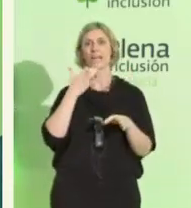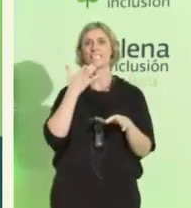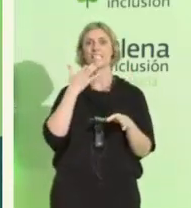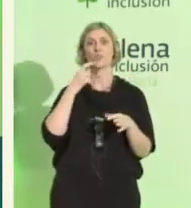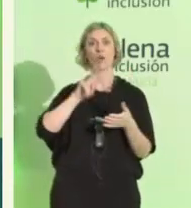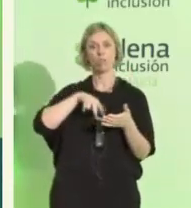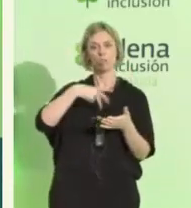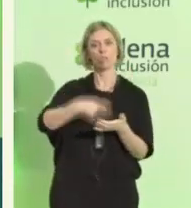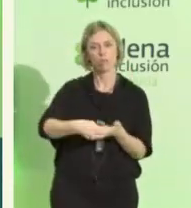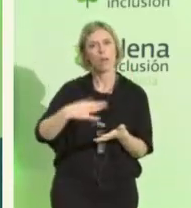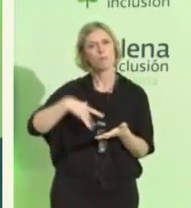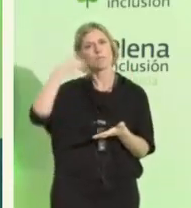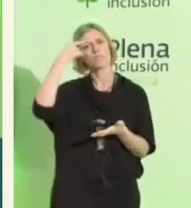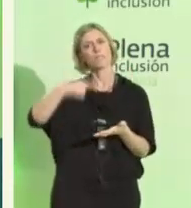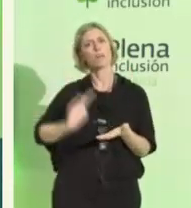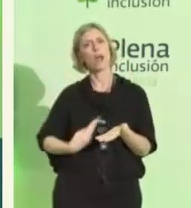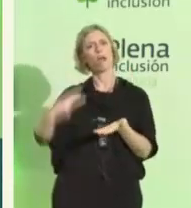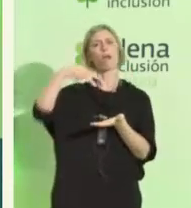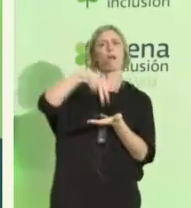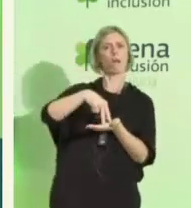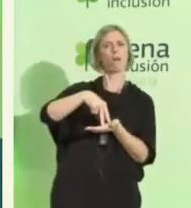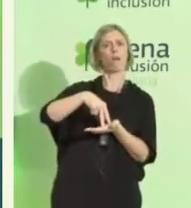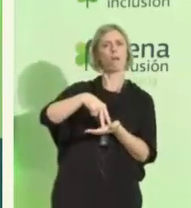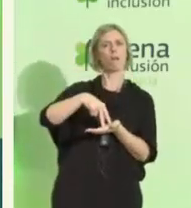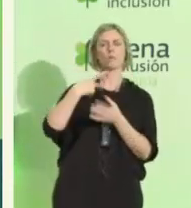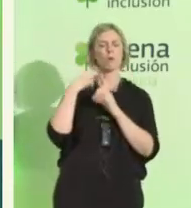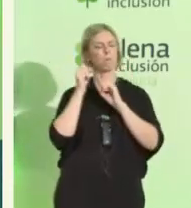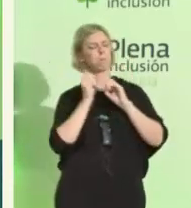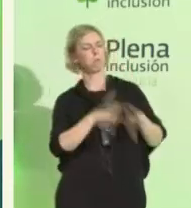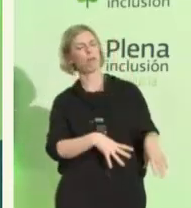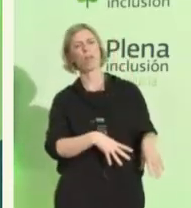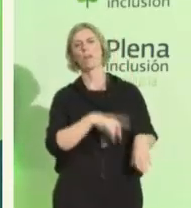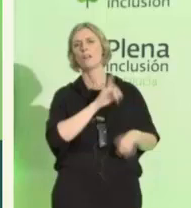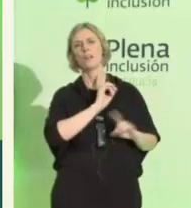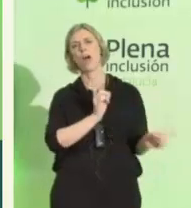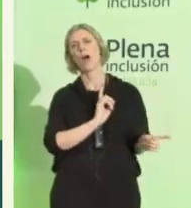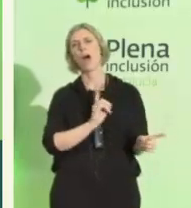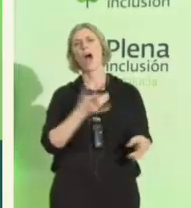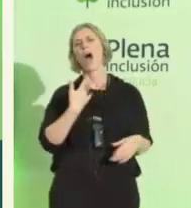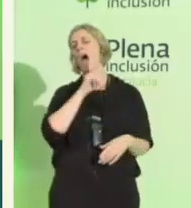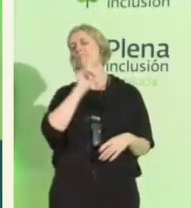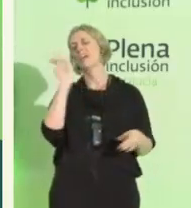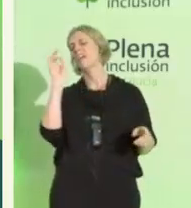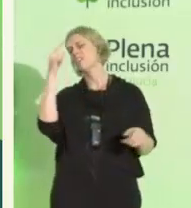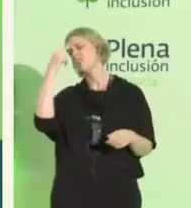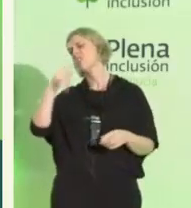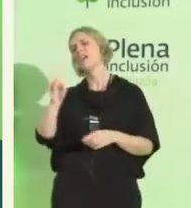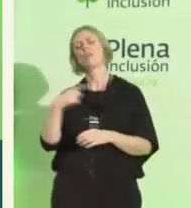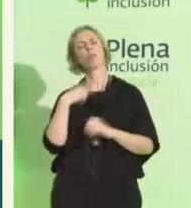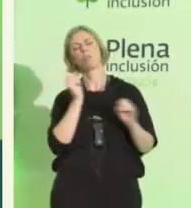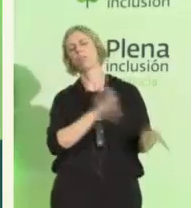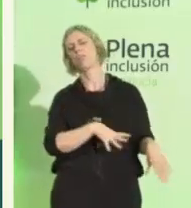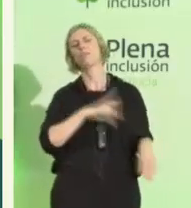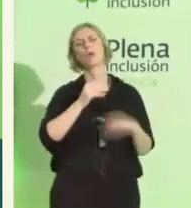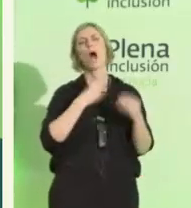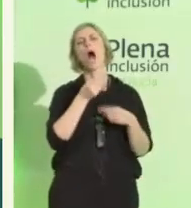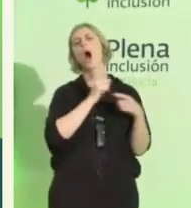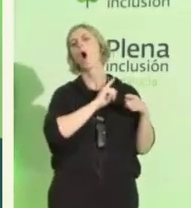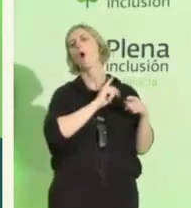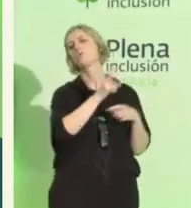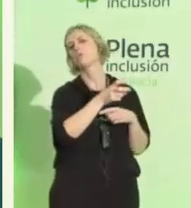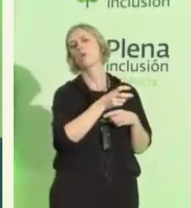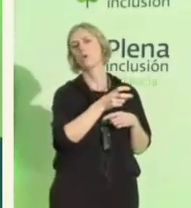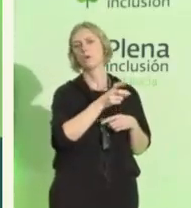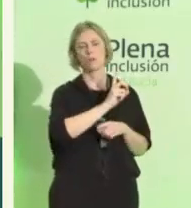que bajar los brazos bueno no me sale No me sale Entonces otra cosa no vamos